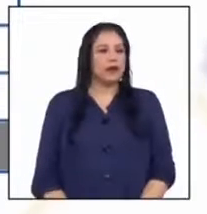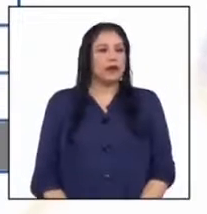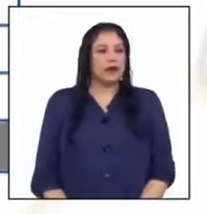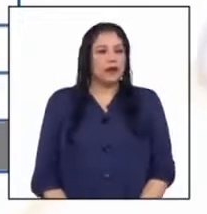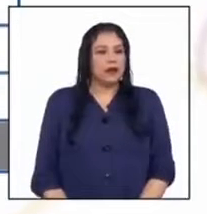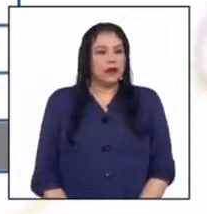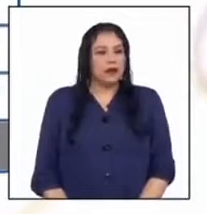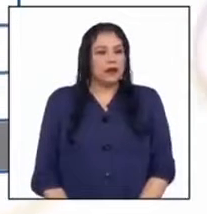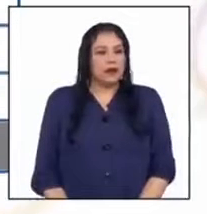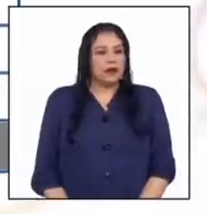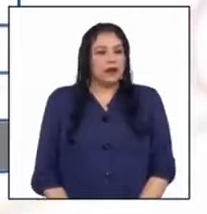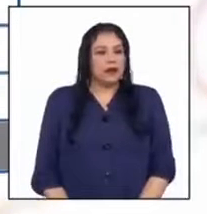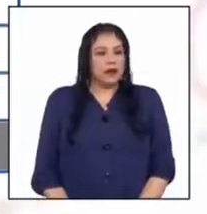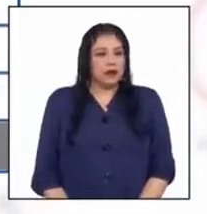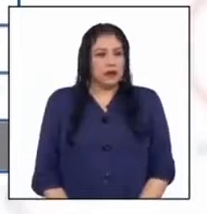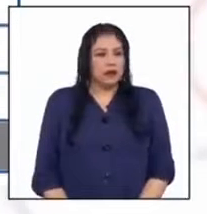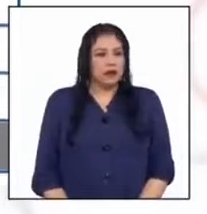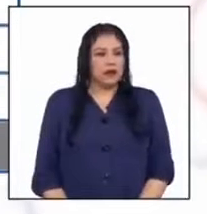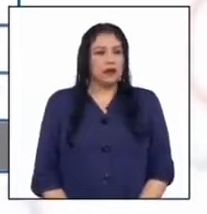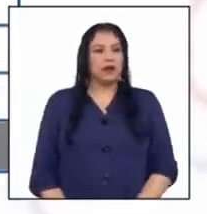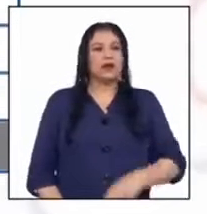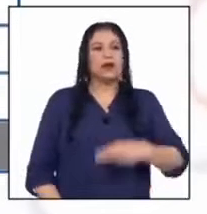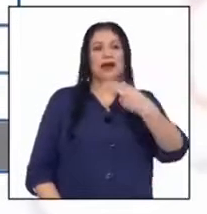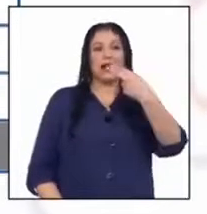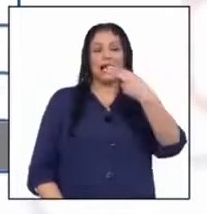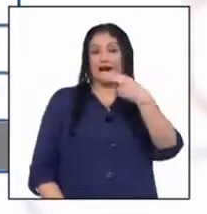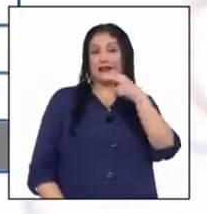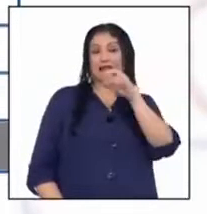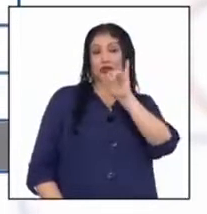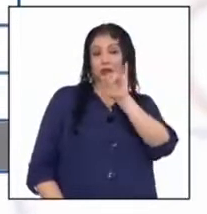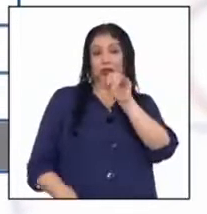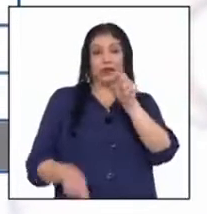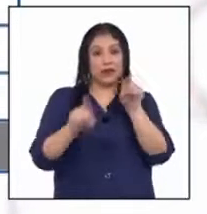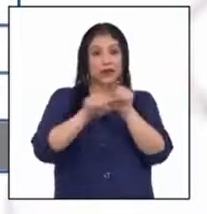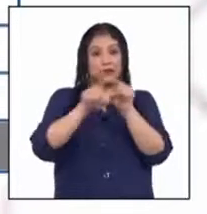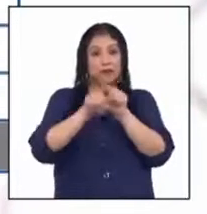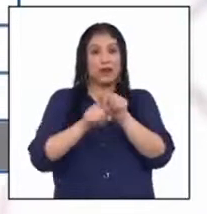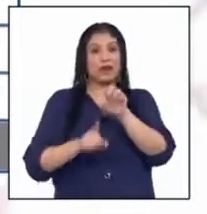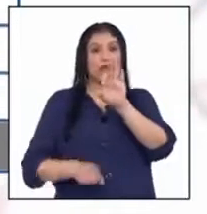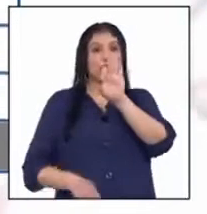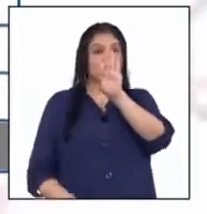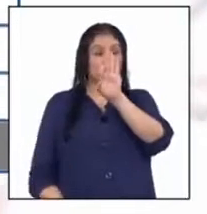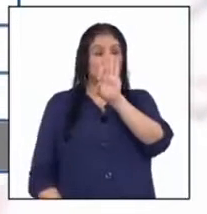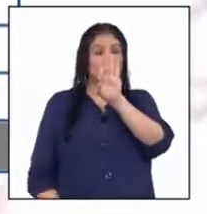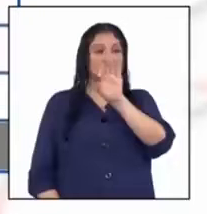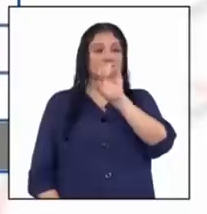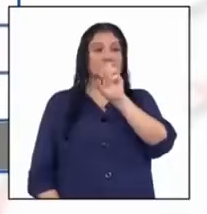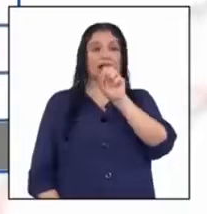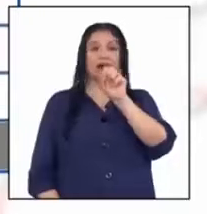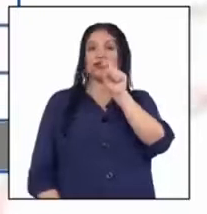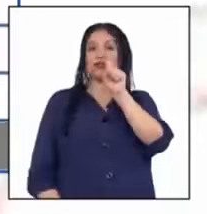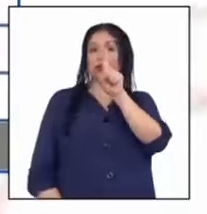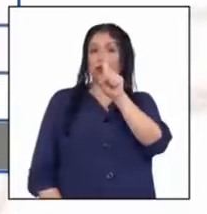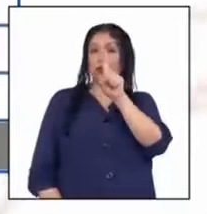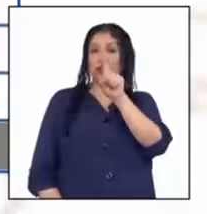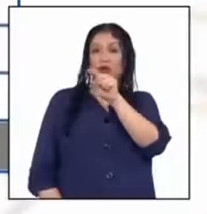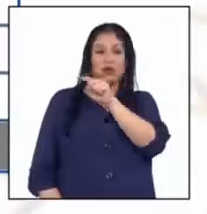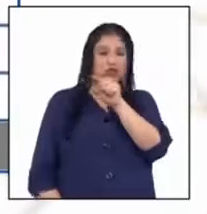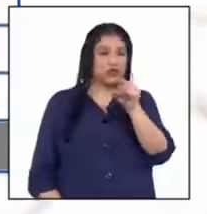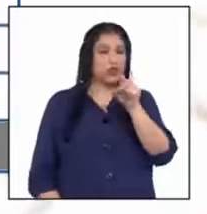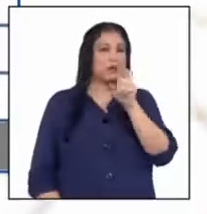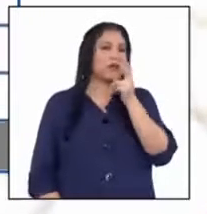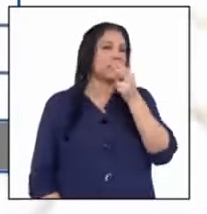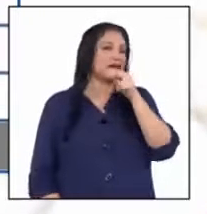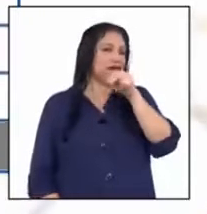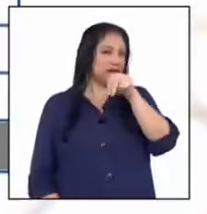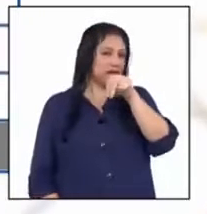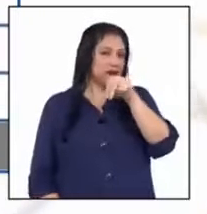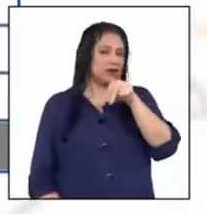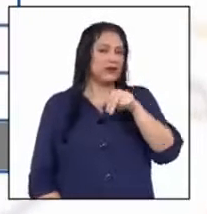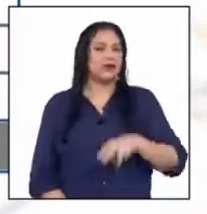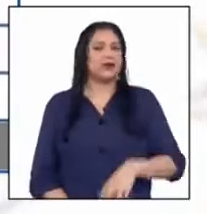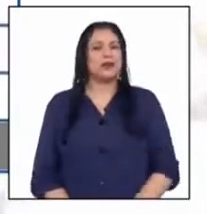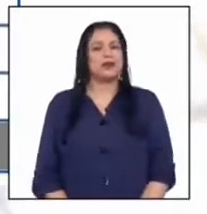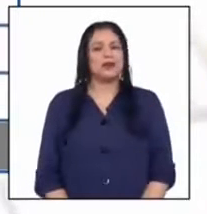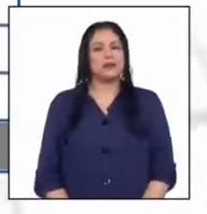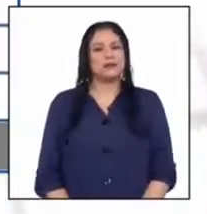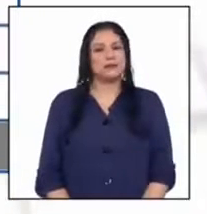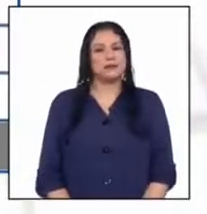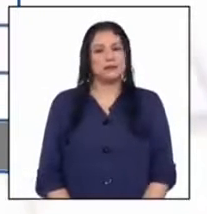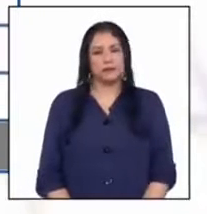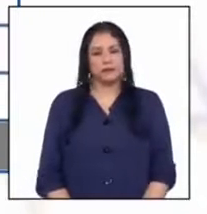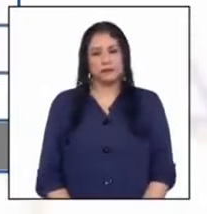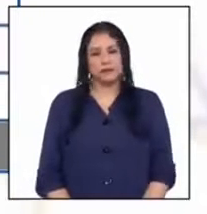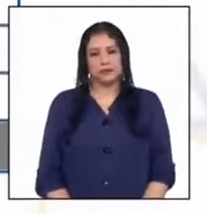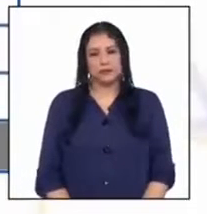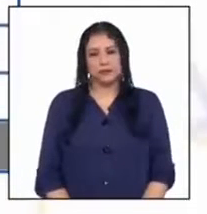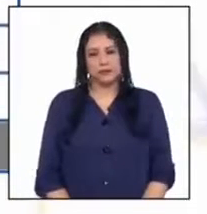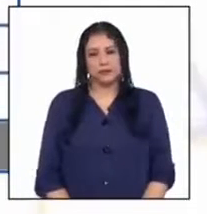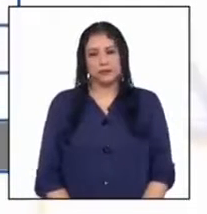acumulada H sub 1 es igual a la frecuencia absoluta acumulada F sub 1 sobre el